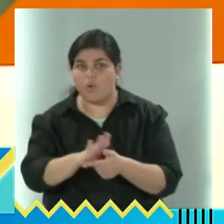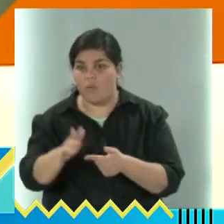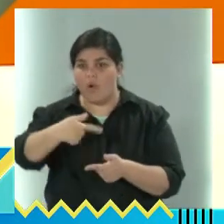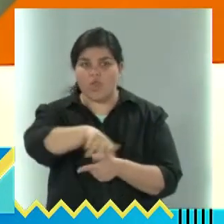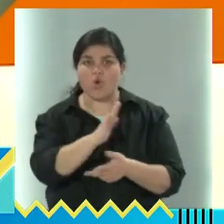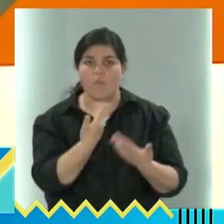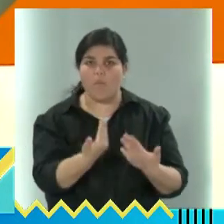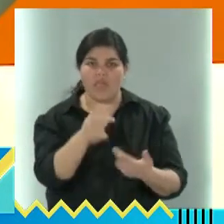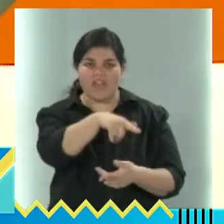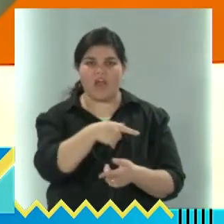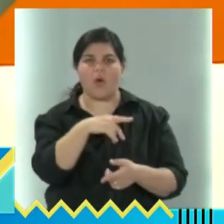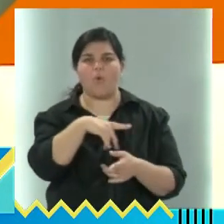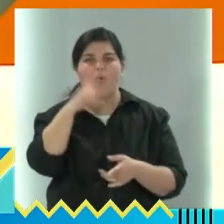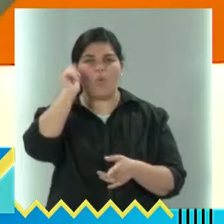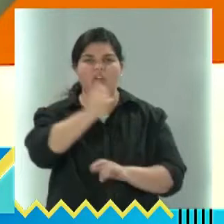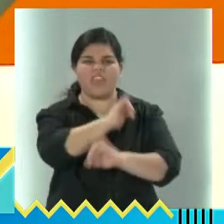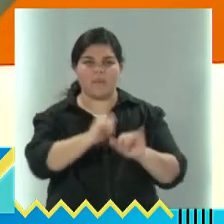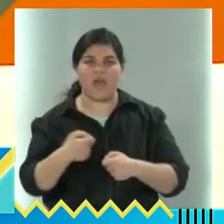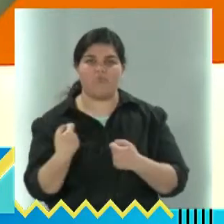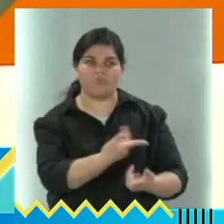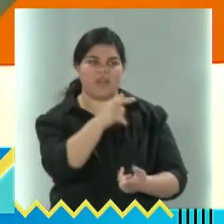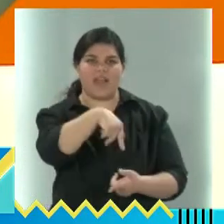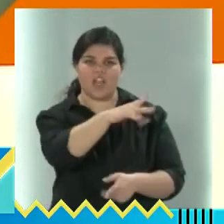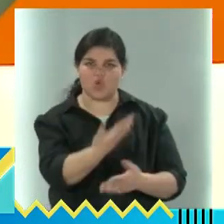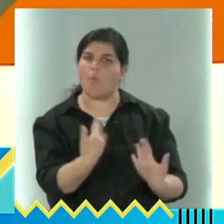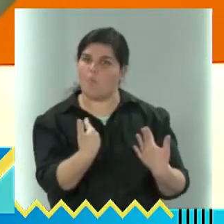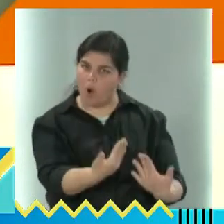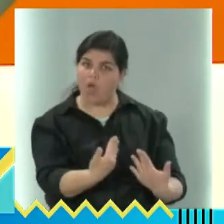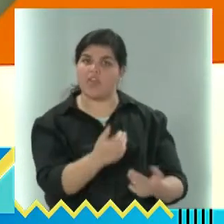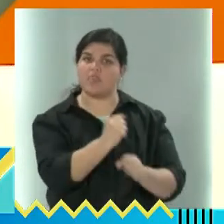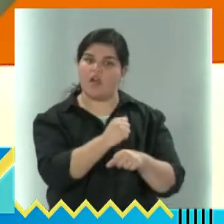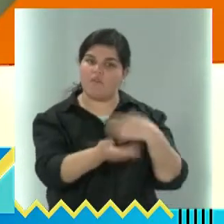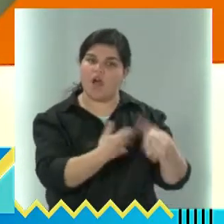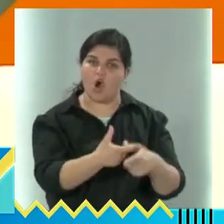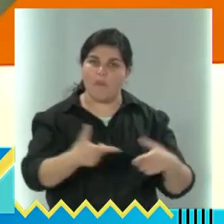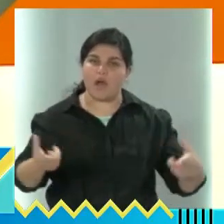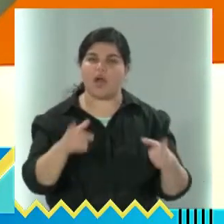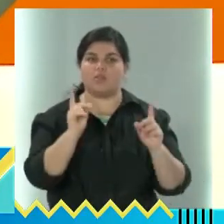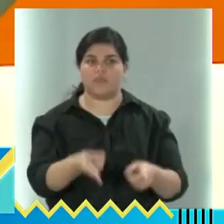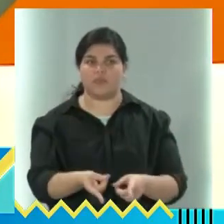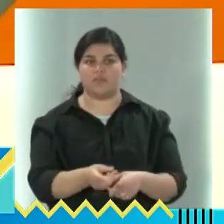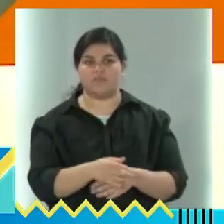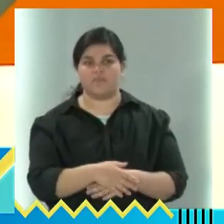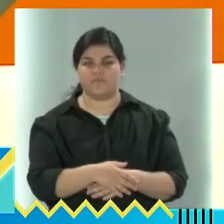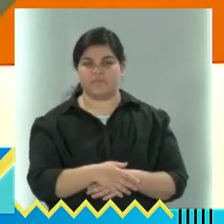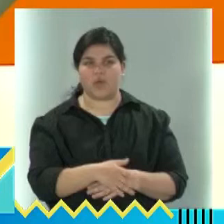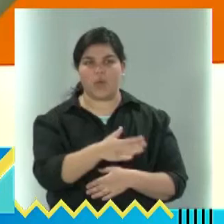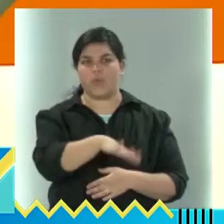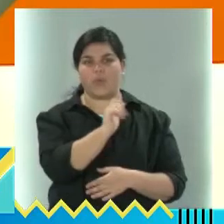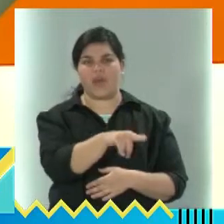competencia, es simplemente en ciertos lugares donde tiene escaso trabajo, poco trabajo en su competencia